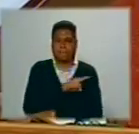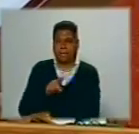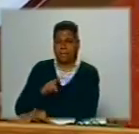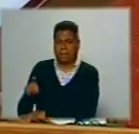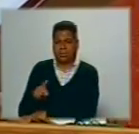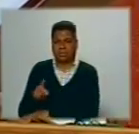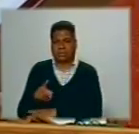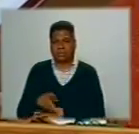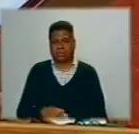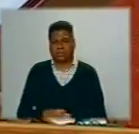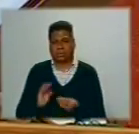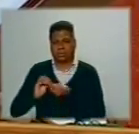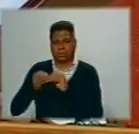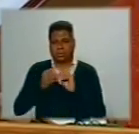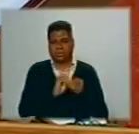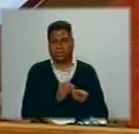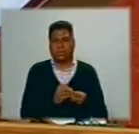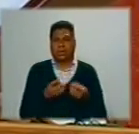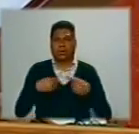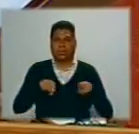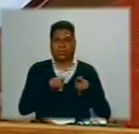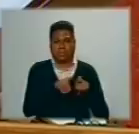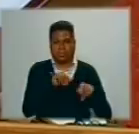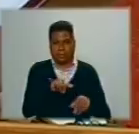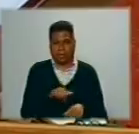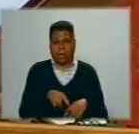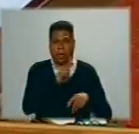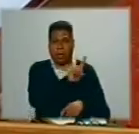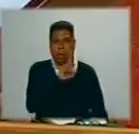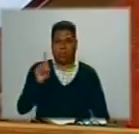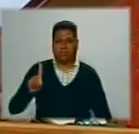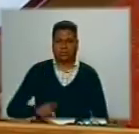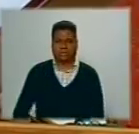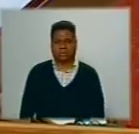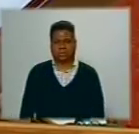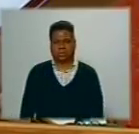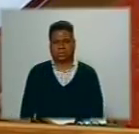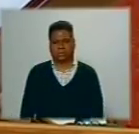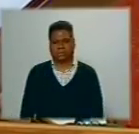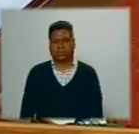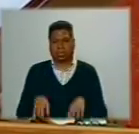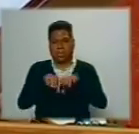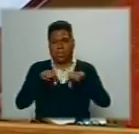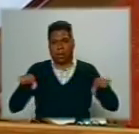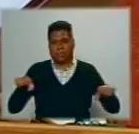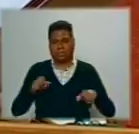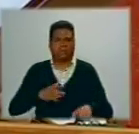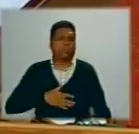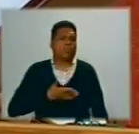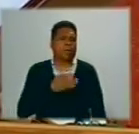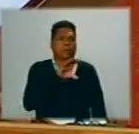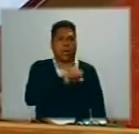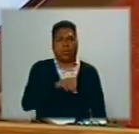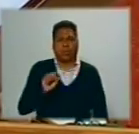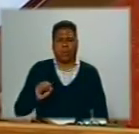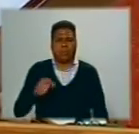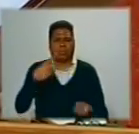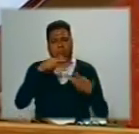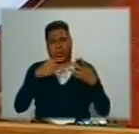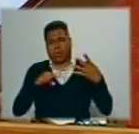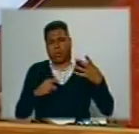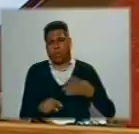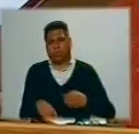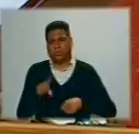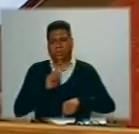oportuna reparación de los mismos. 11. A la educación en la adquisición de los bienes y servicios, orientar al fomento